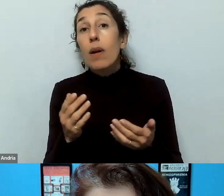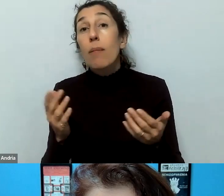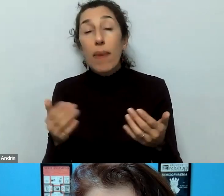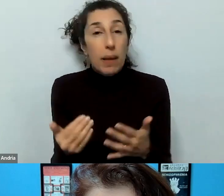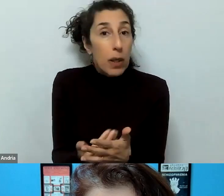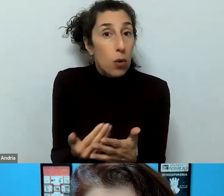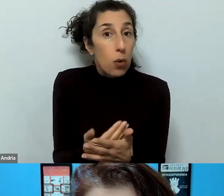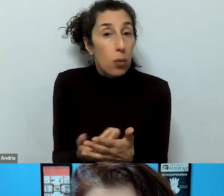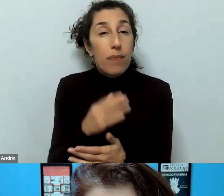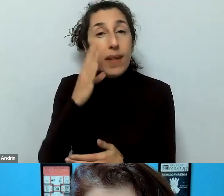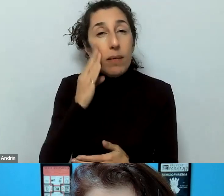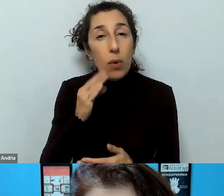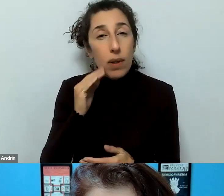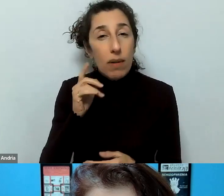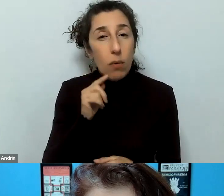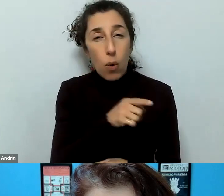veces iniciando